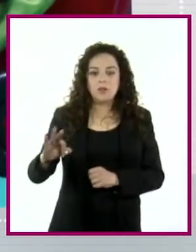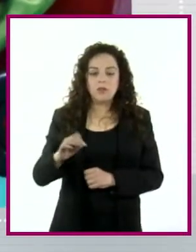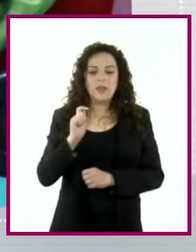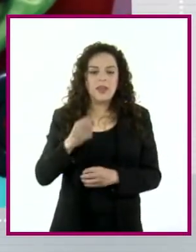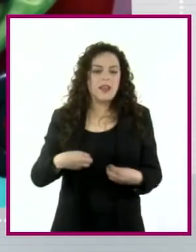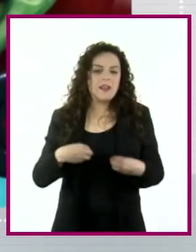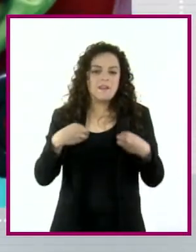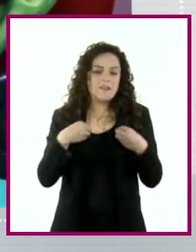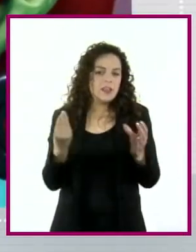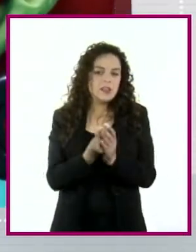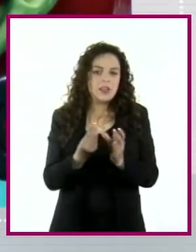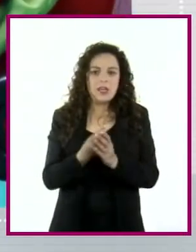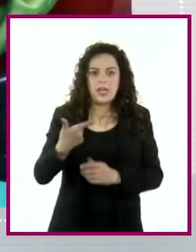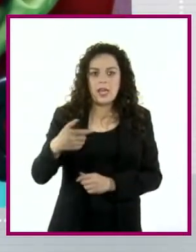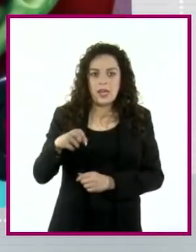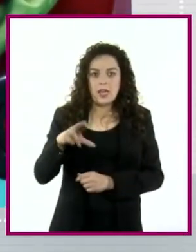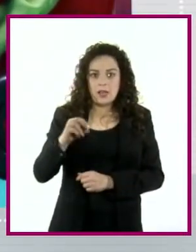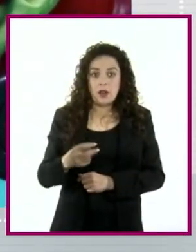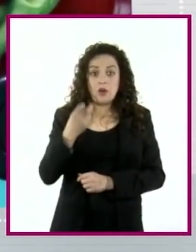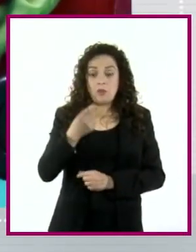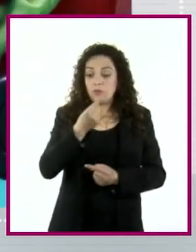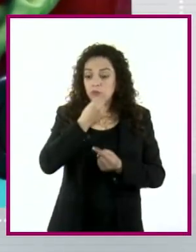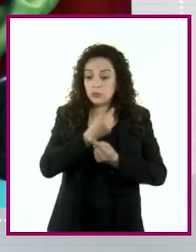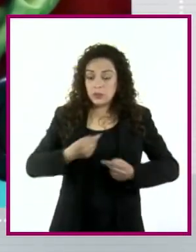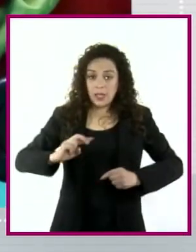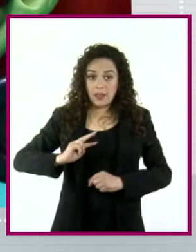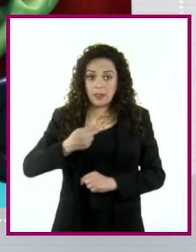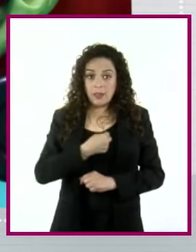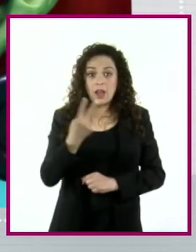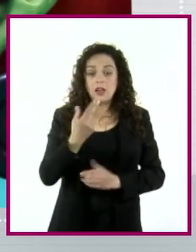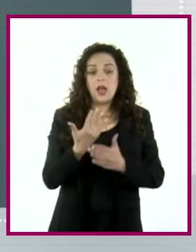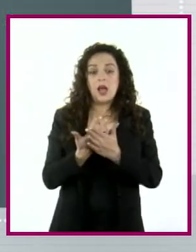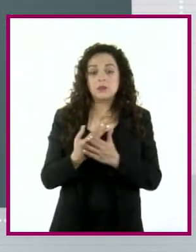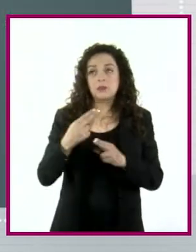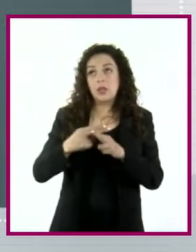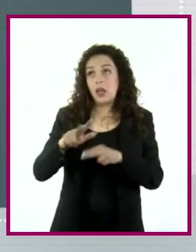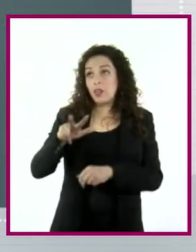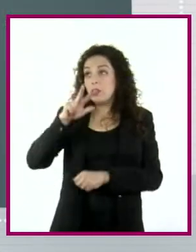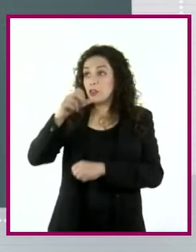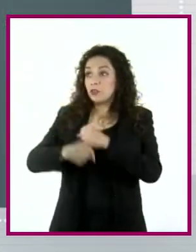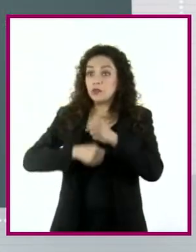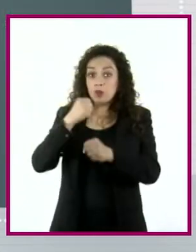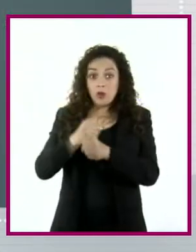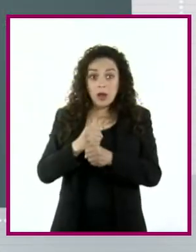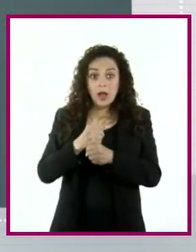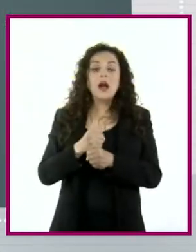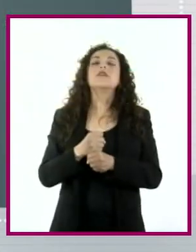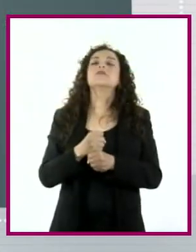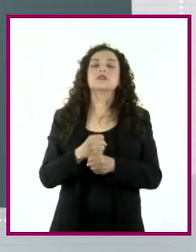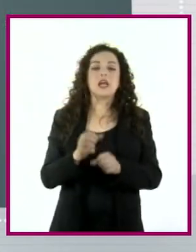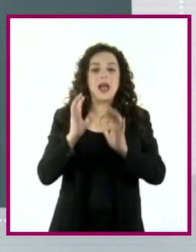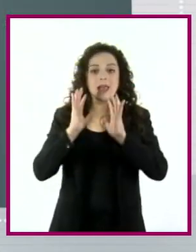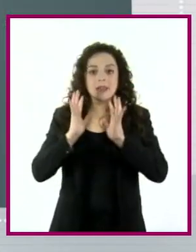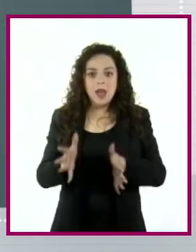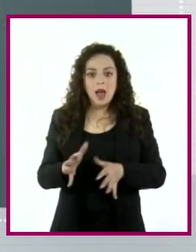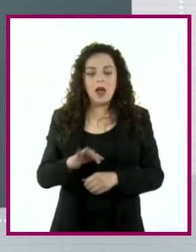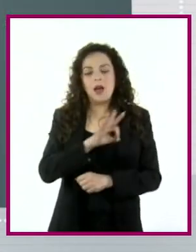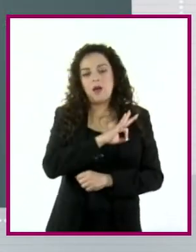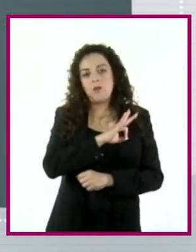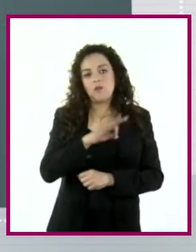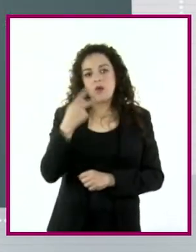a veces las infancias trans tienen que esperar a tener 18 años para poder vivir de